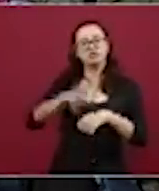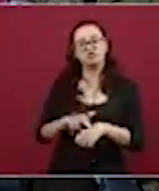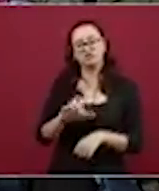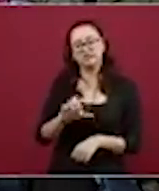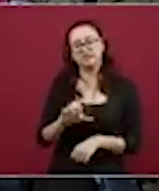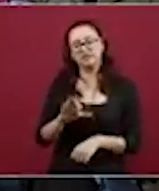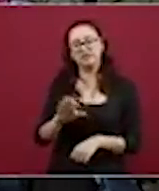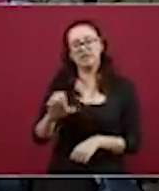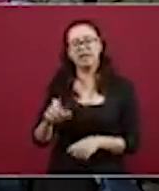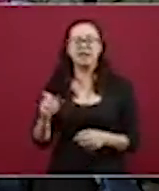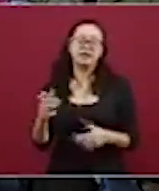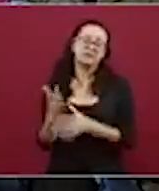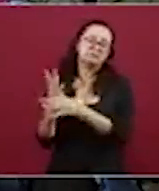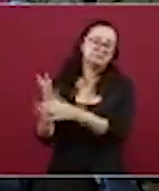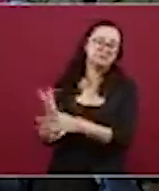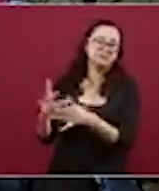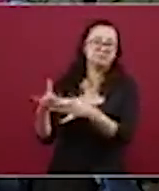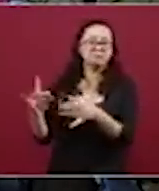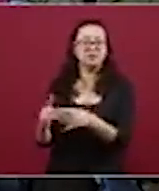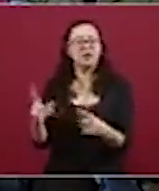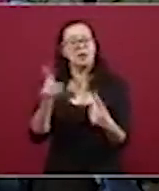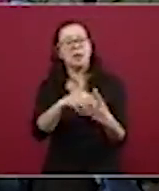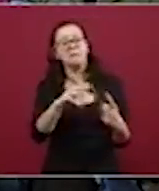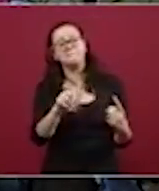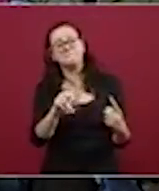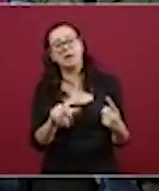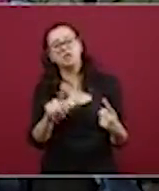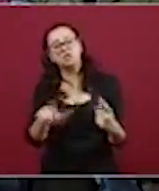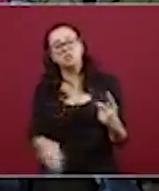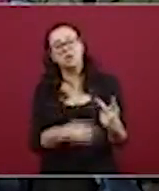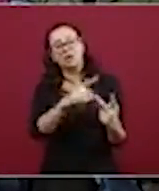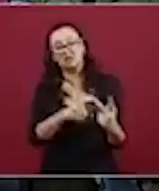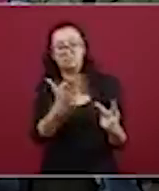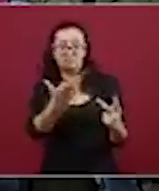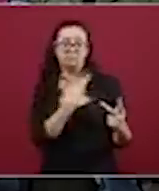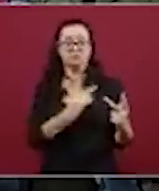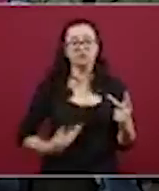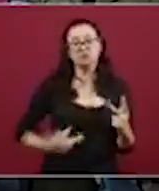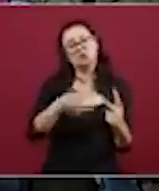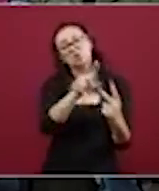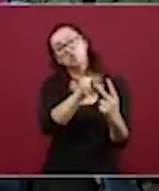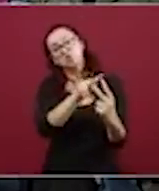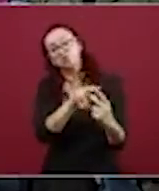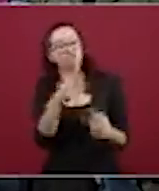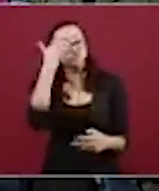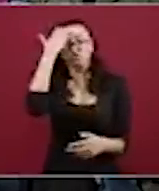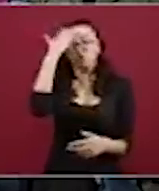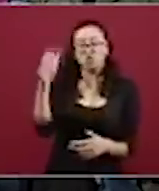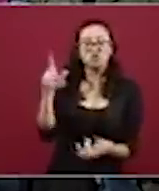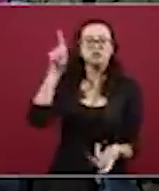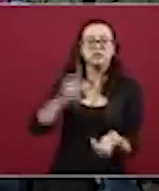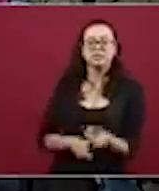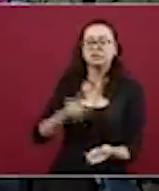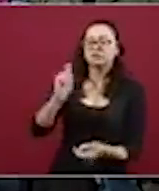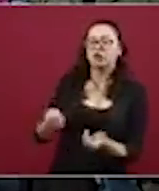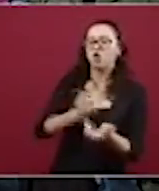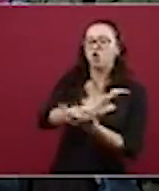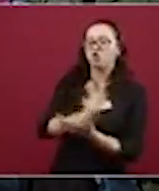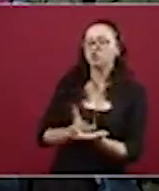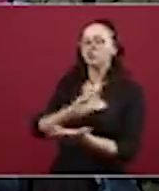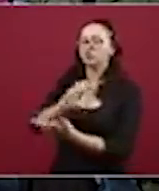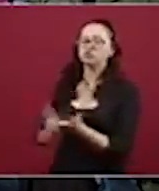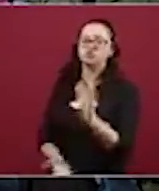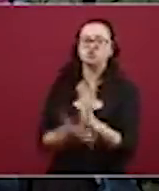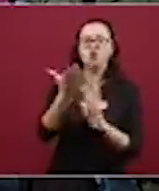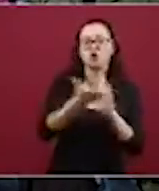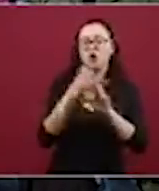que tanto Manuel Bartlett como usted podrían tener desconocimiento sobre la forma en que se llevaron a cabo los contratos para la